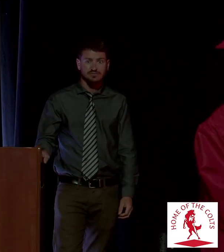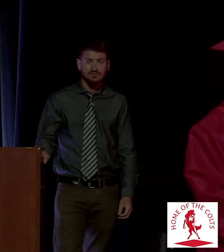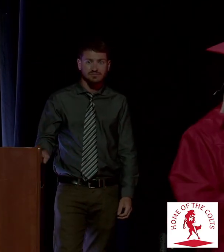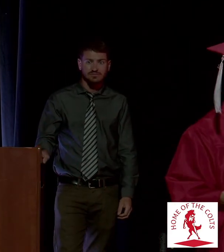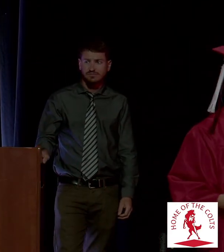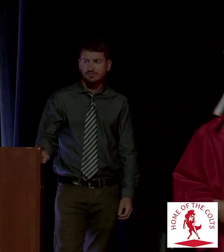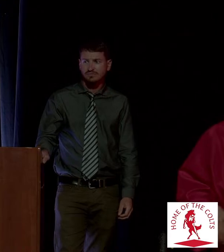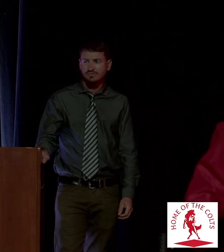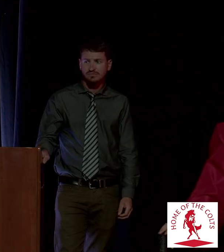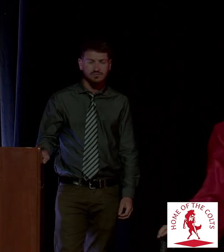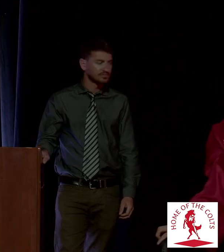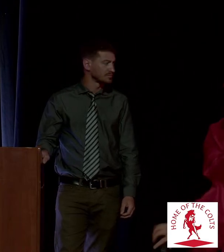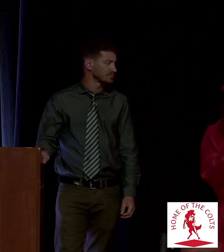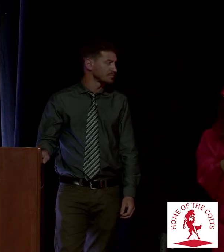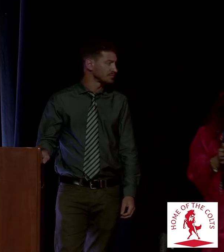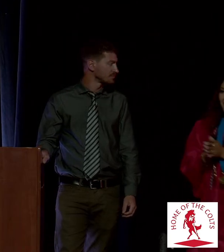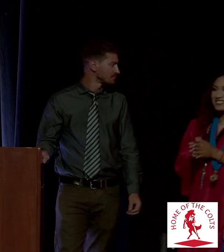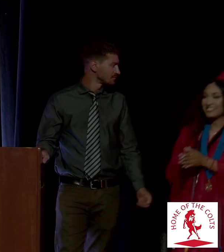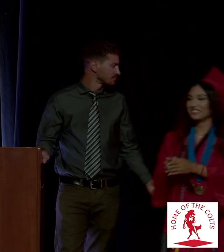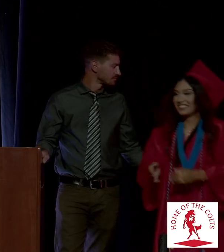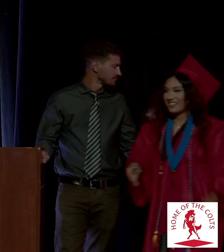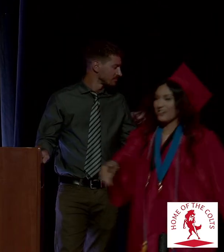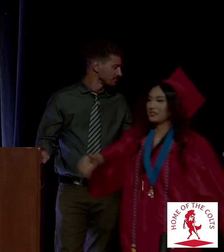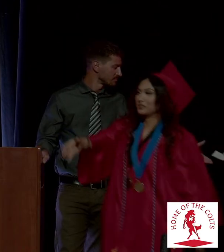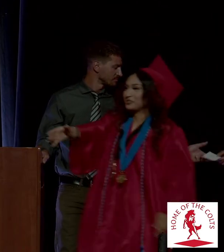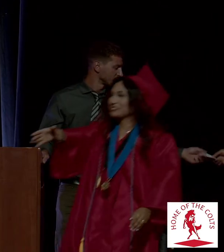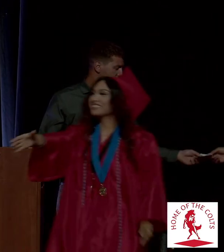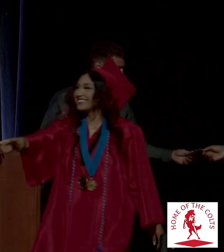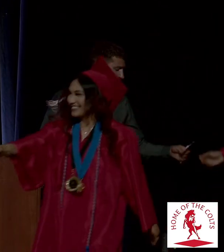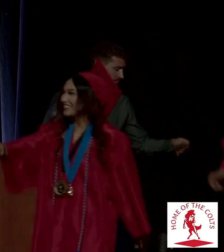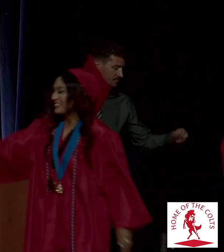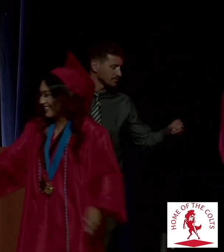Sonia Soria Martinez.